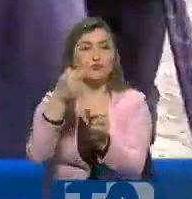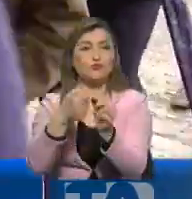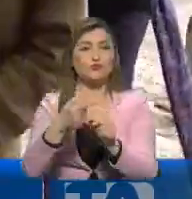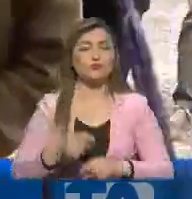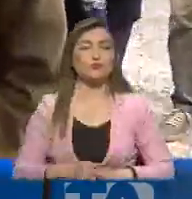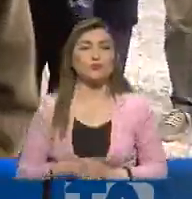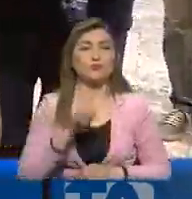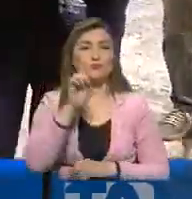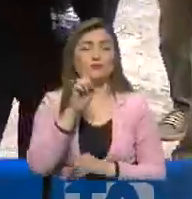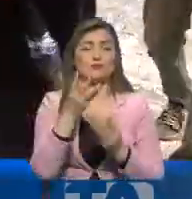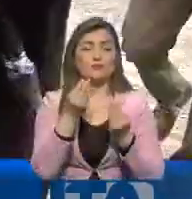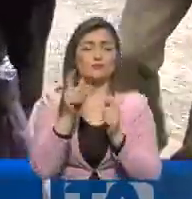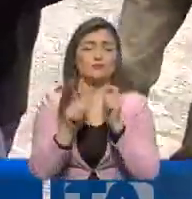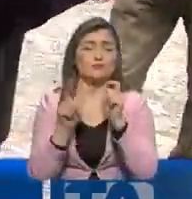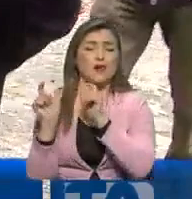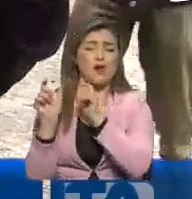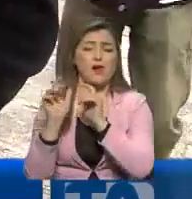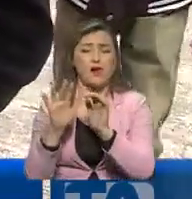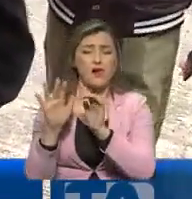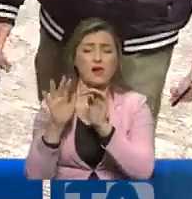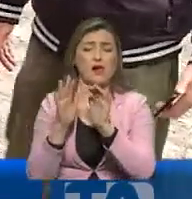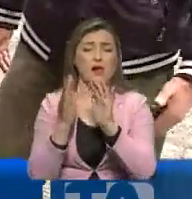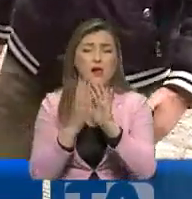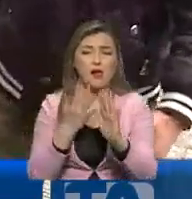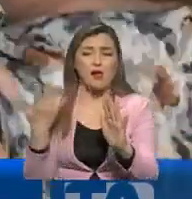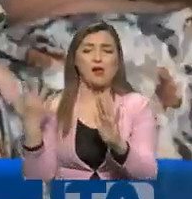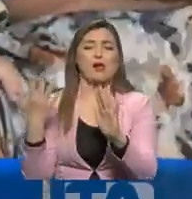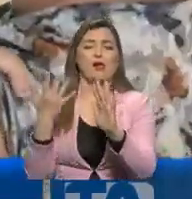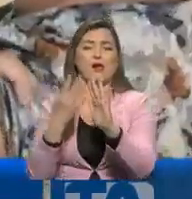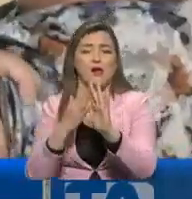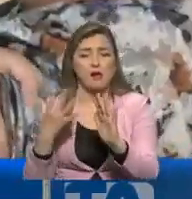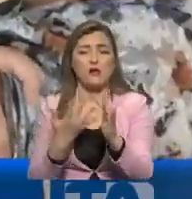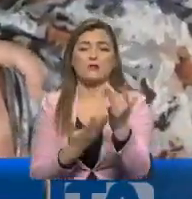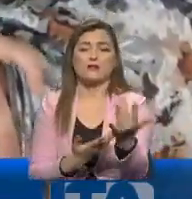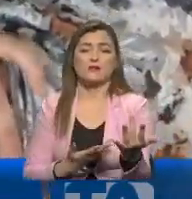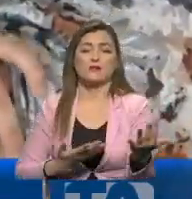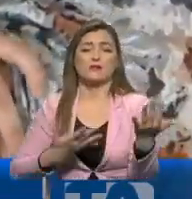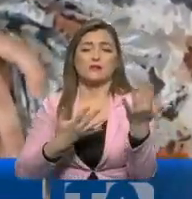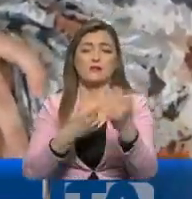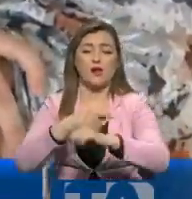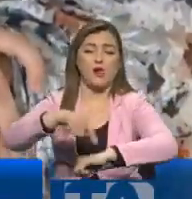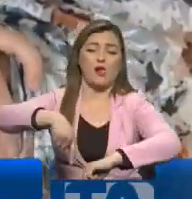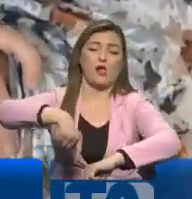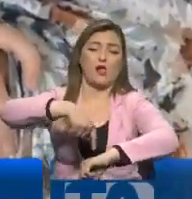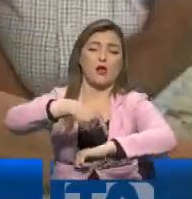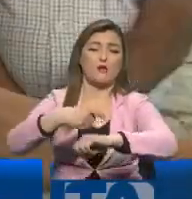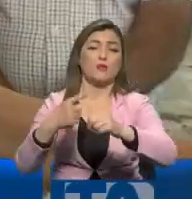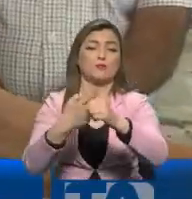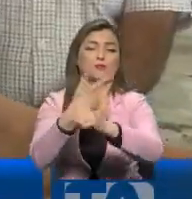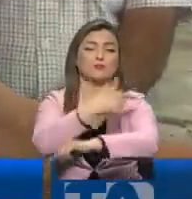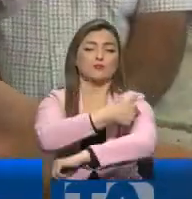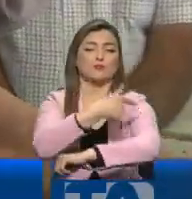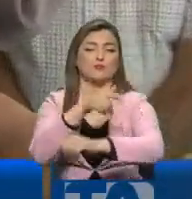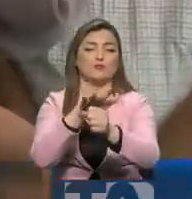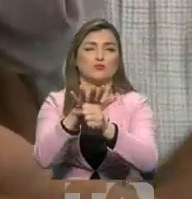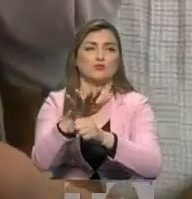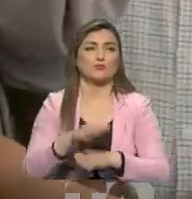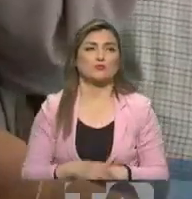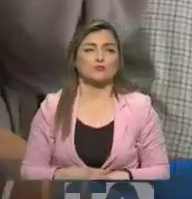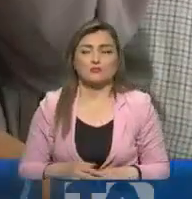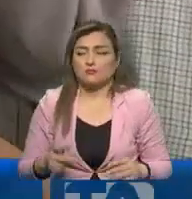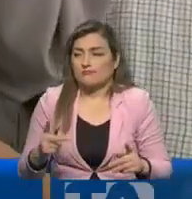Quito. Son cientos de jubilados los que esperan por horas para recibir la primera dosis de la vacuna contra el COVID-19. Total